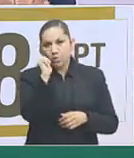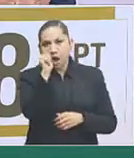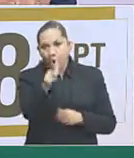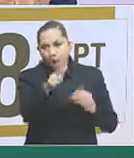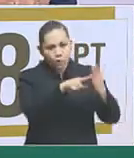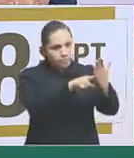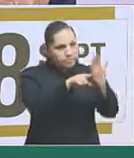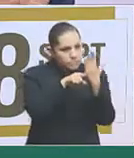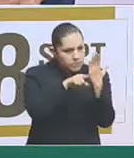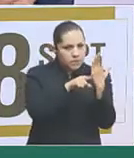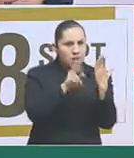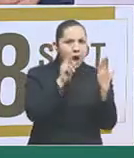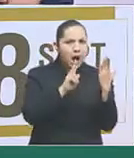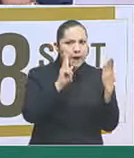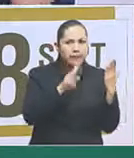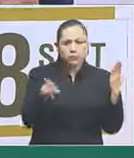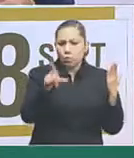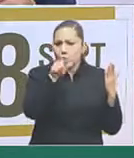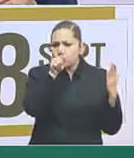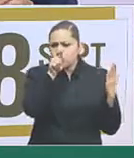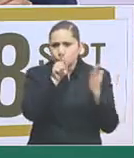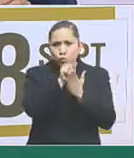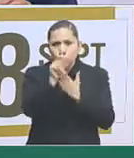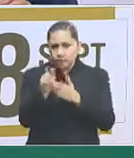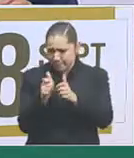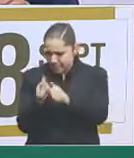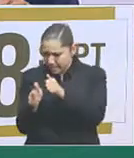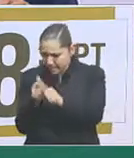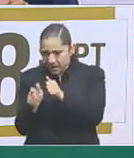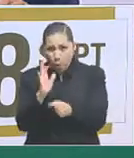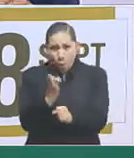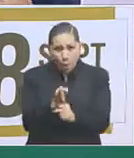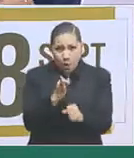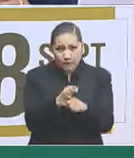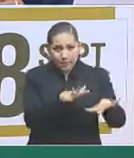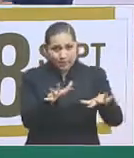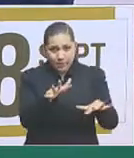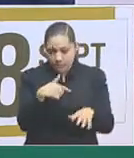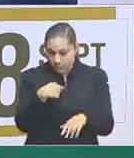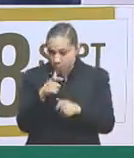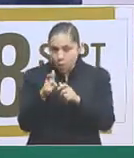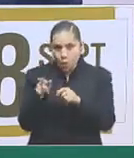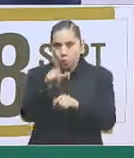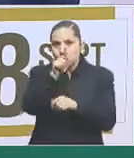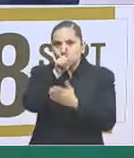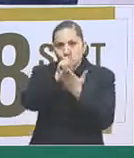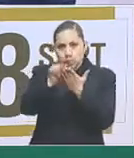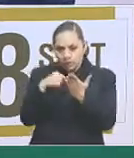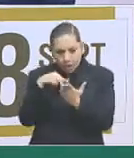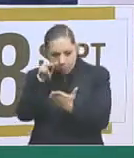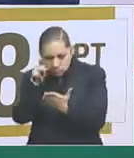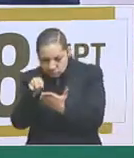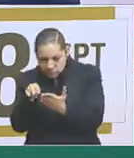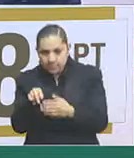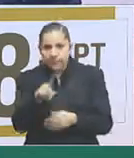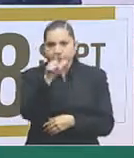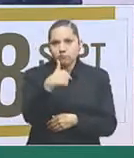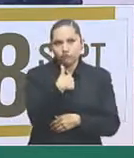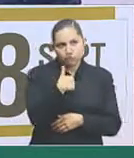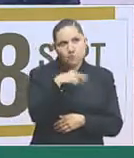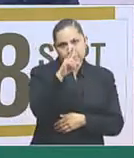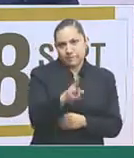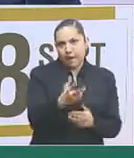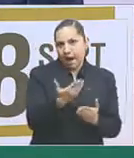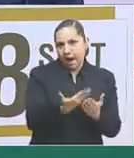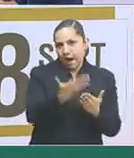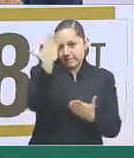twitter en twitter ya la gente estaba diciendo en el acto en el momento y yo me sentí muy agradecido de haberme convertido al twitter porque cuando era